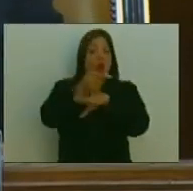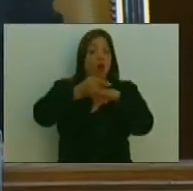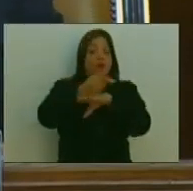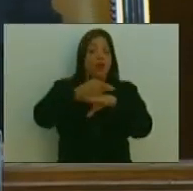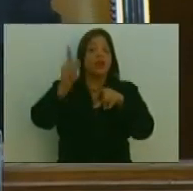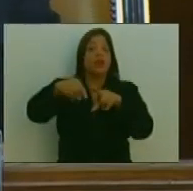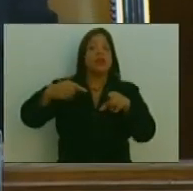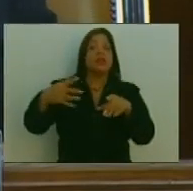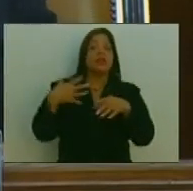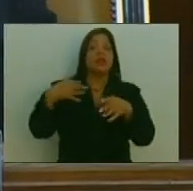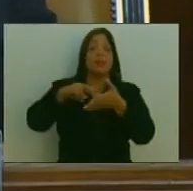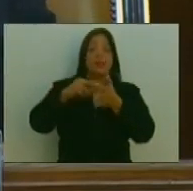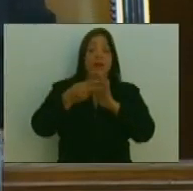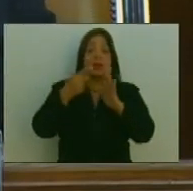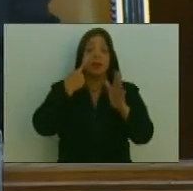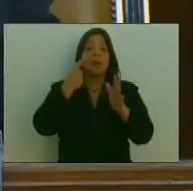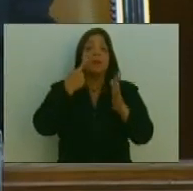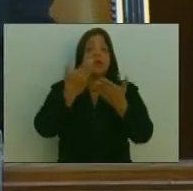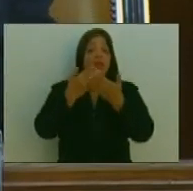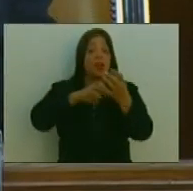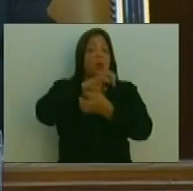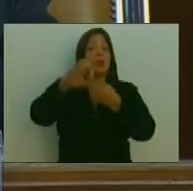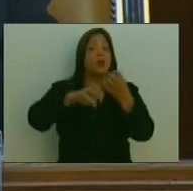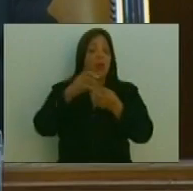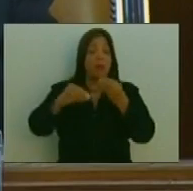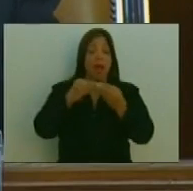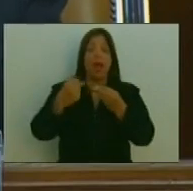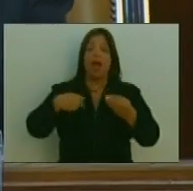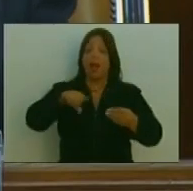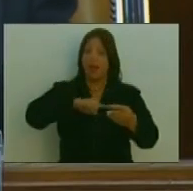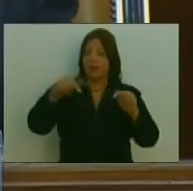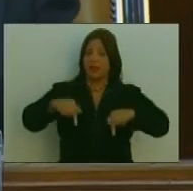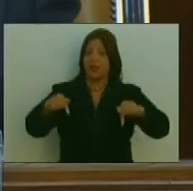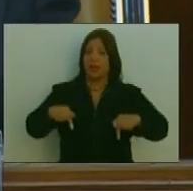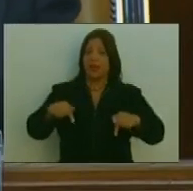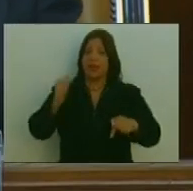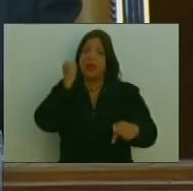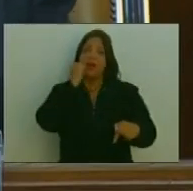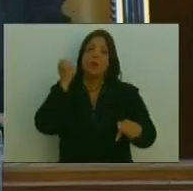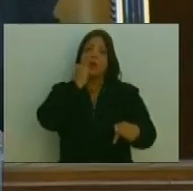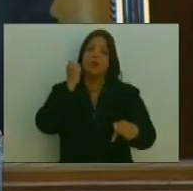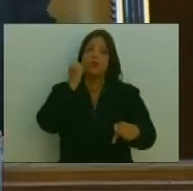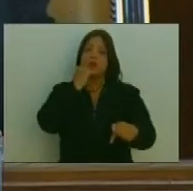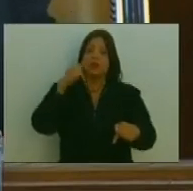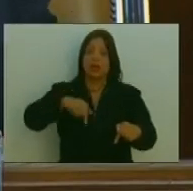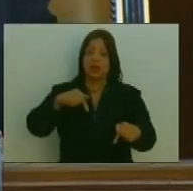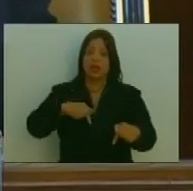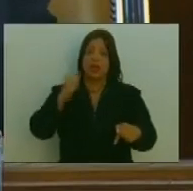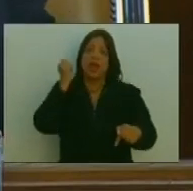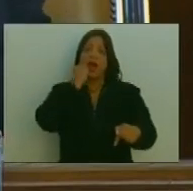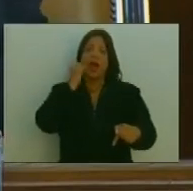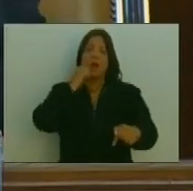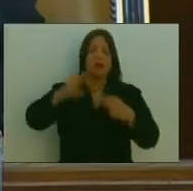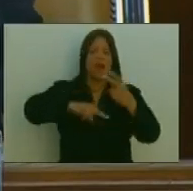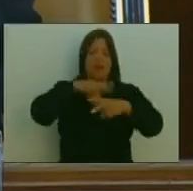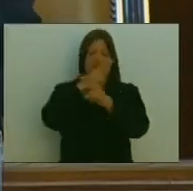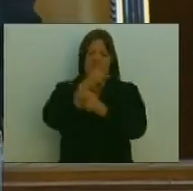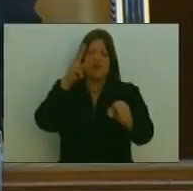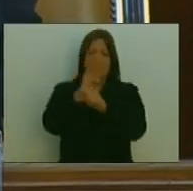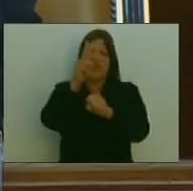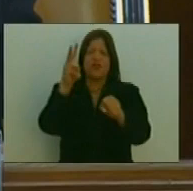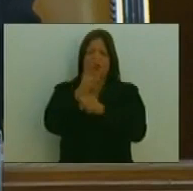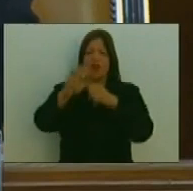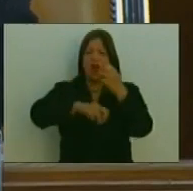quienes han creado estos grupos para su propio beneficio y también han usado los conflictos y han usado la violencia para